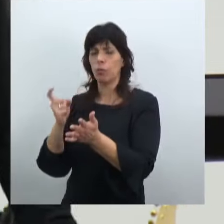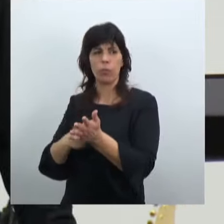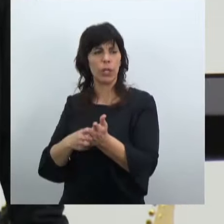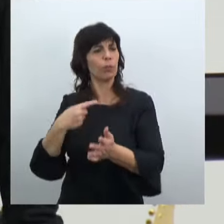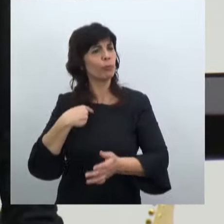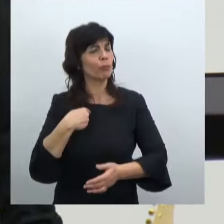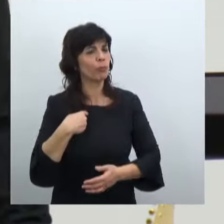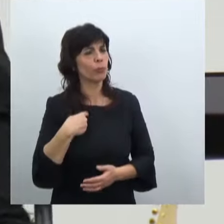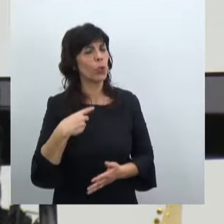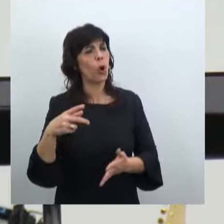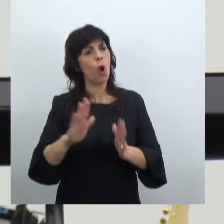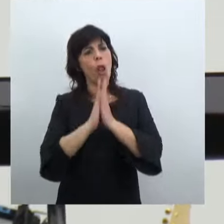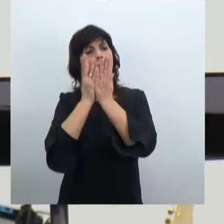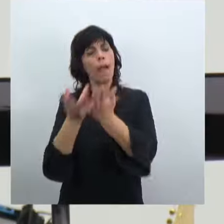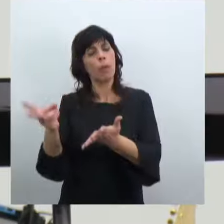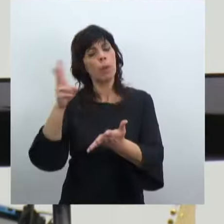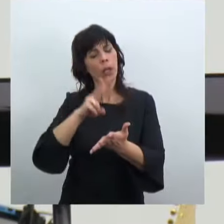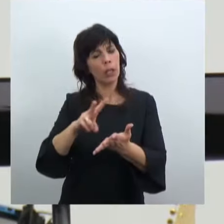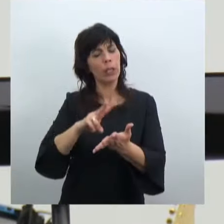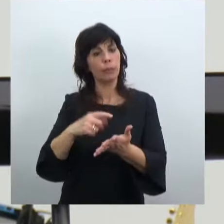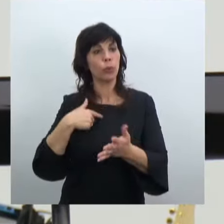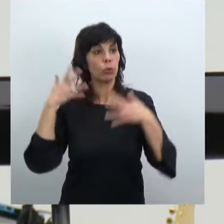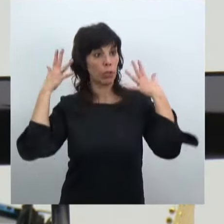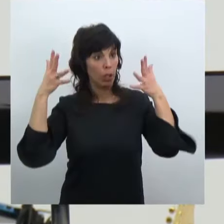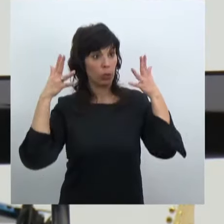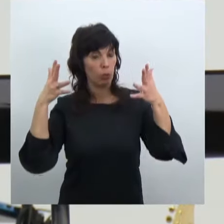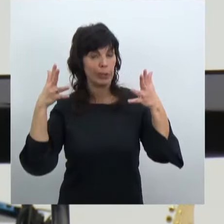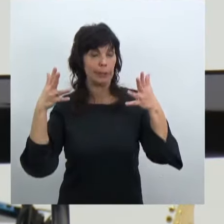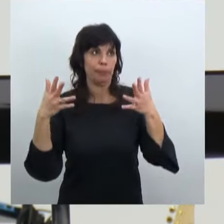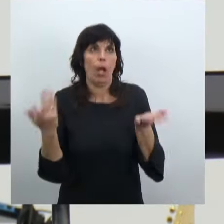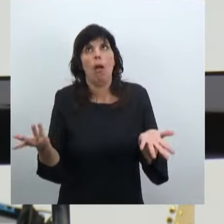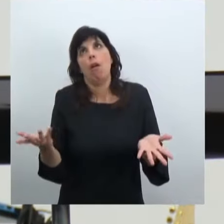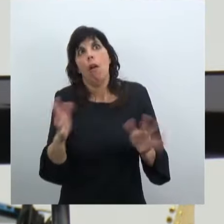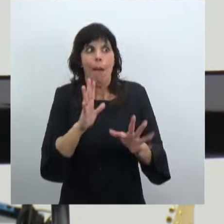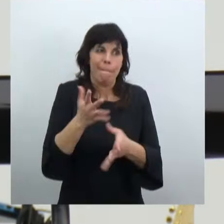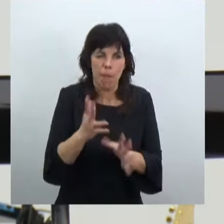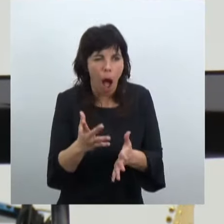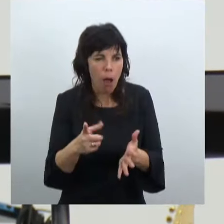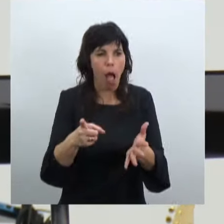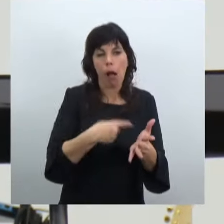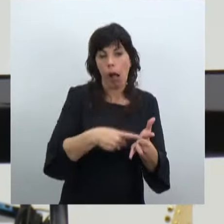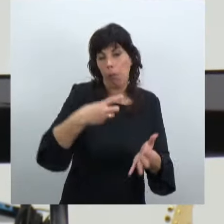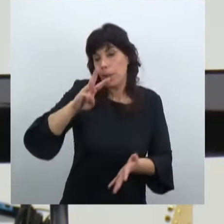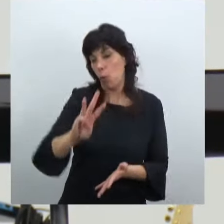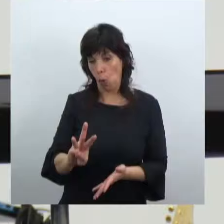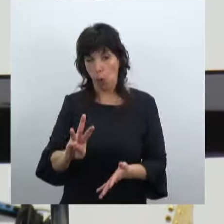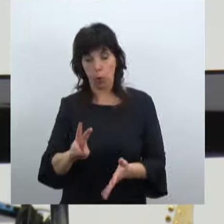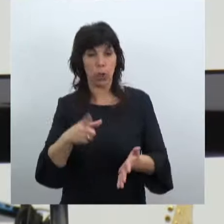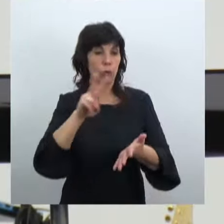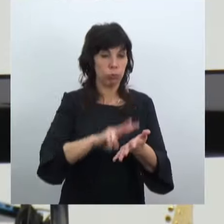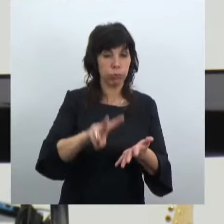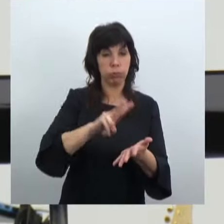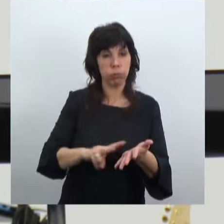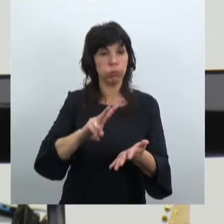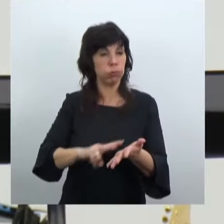al leer la Biblia, yo te recomiendo que todos los días leas 3 capítulos de la Biblia. Si lees todos los días